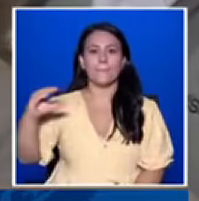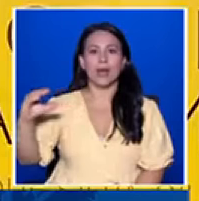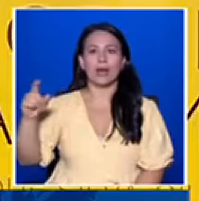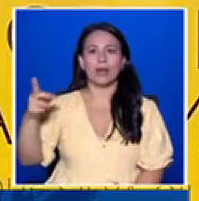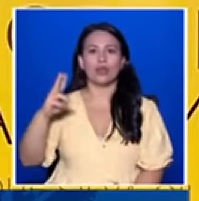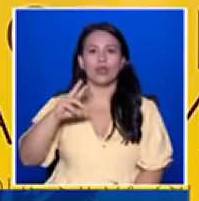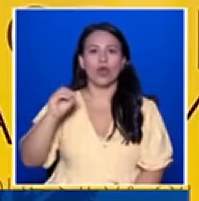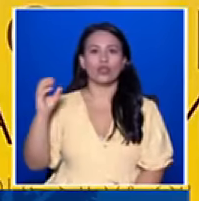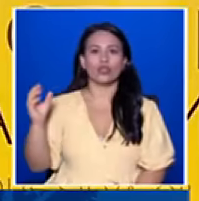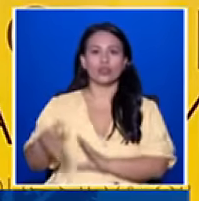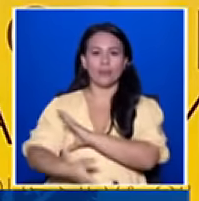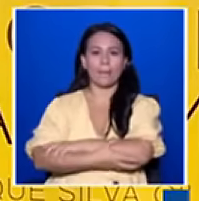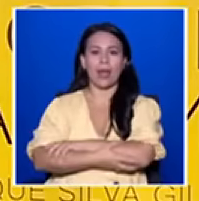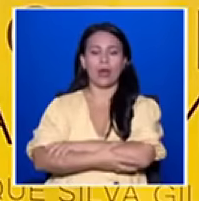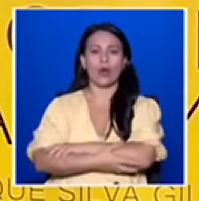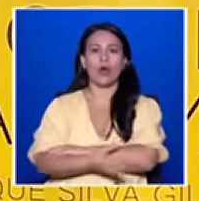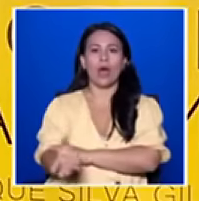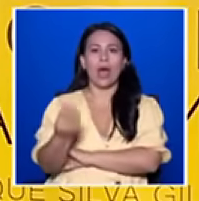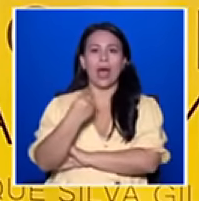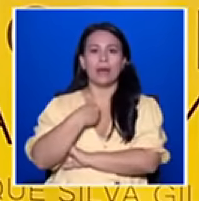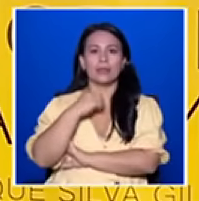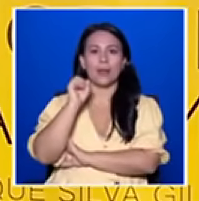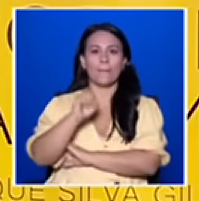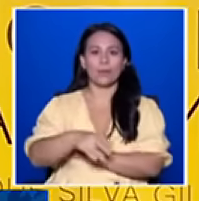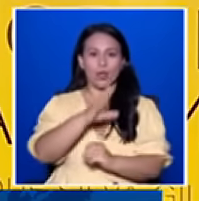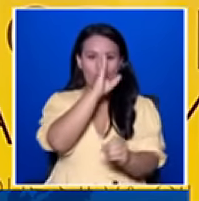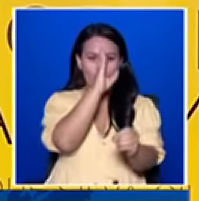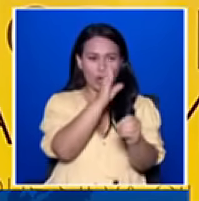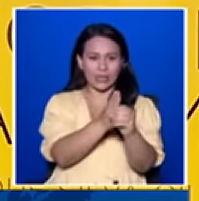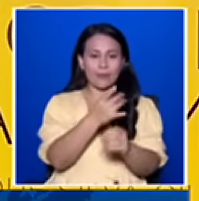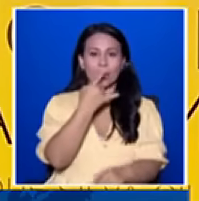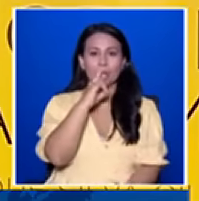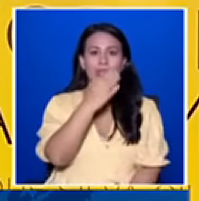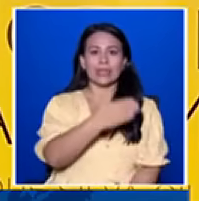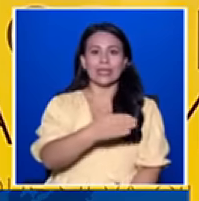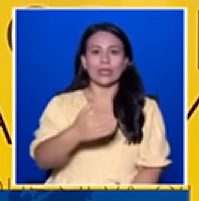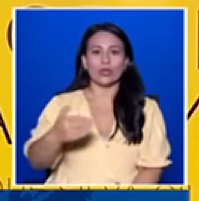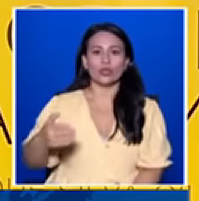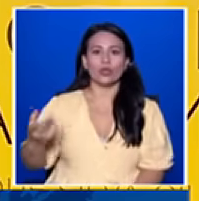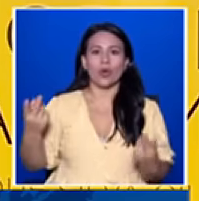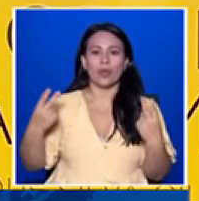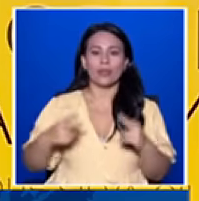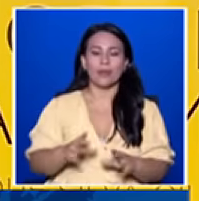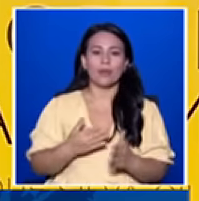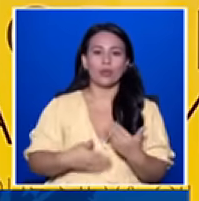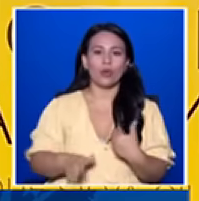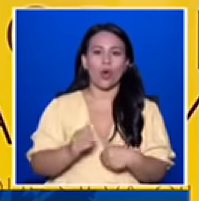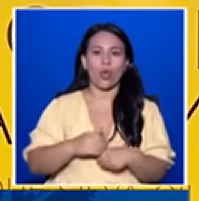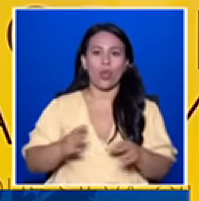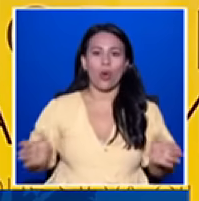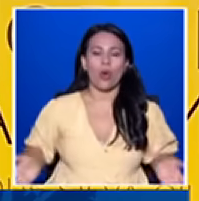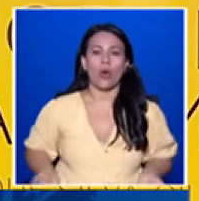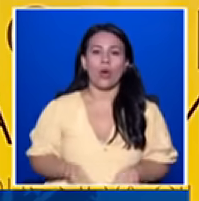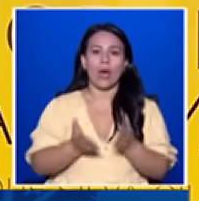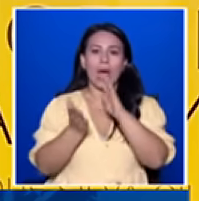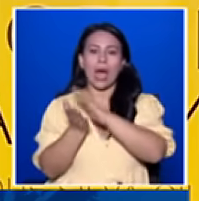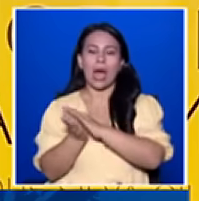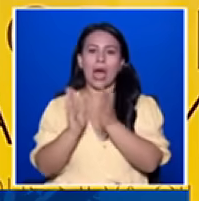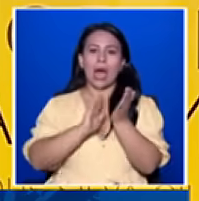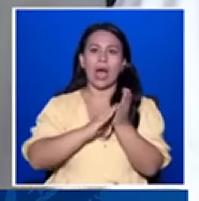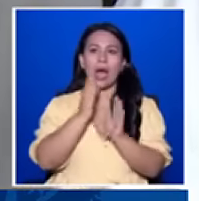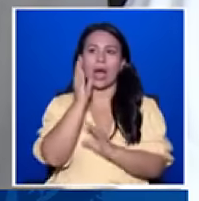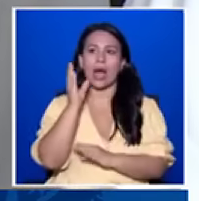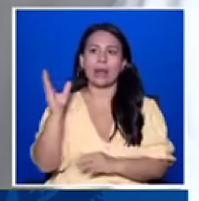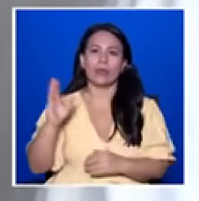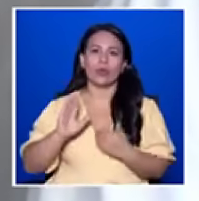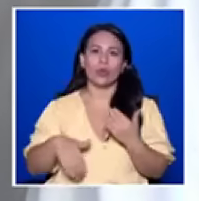2000. Justamente estamos creando este espacio con ese propósito para los chicos y para fomentar e impulsar el canto coral, ¿no? Juvenil e infantil.